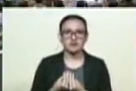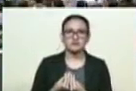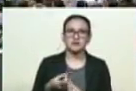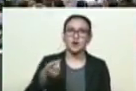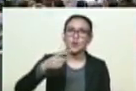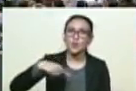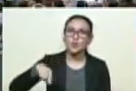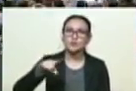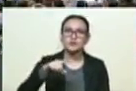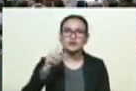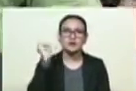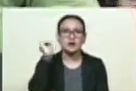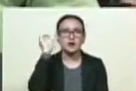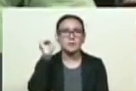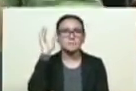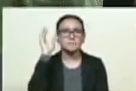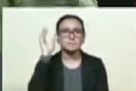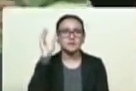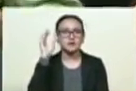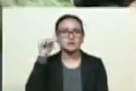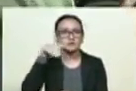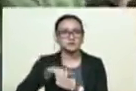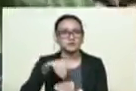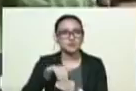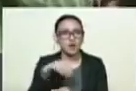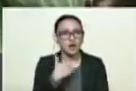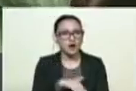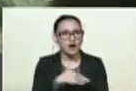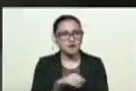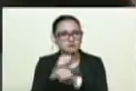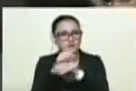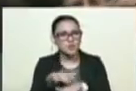¿Ustedes van a hacer una campaña electoral en la calle?